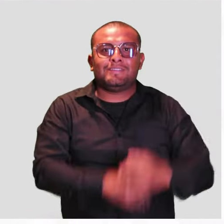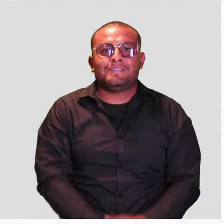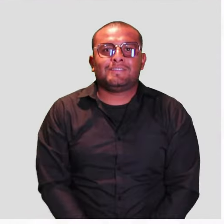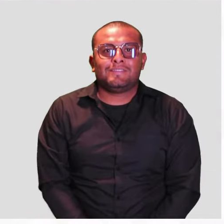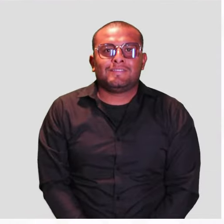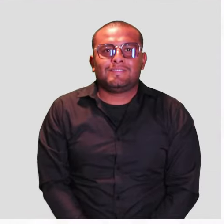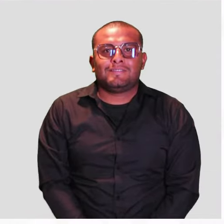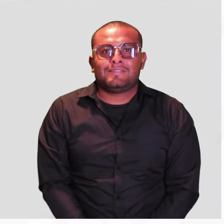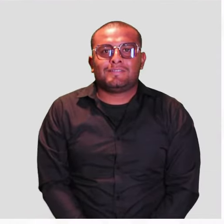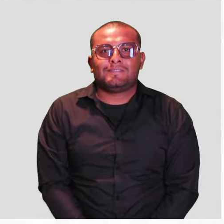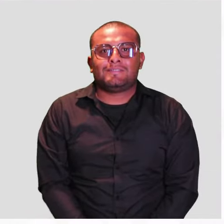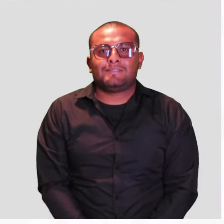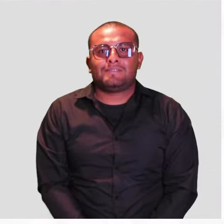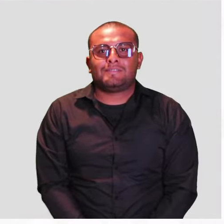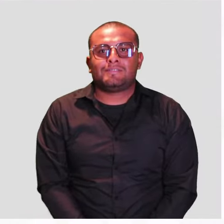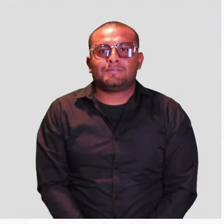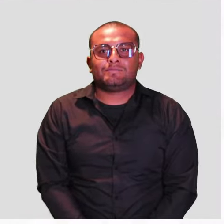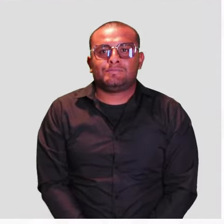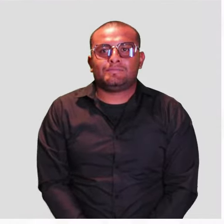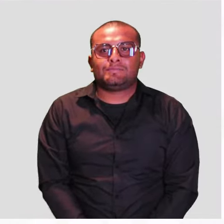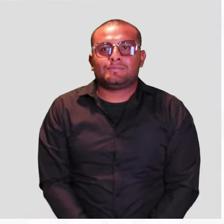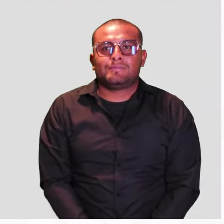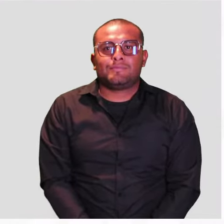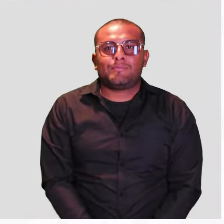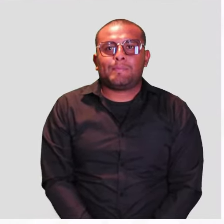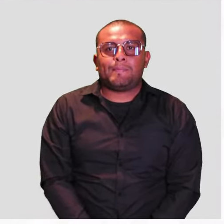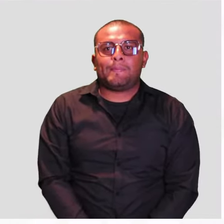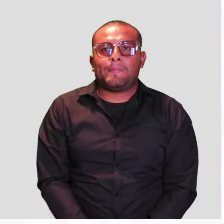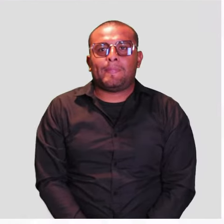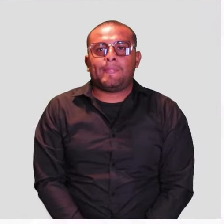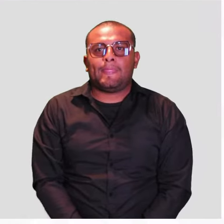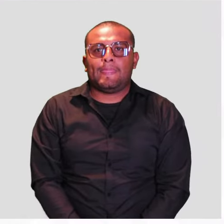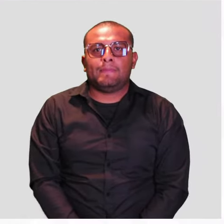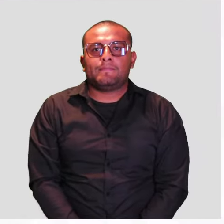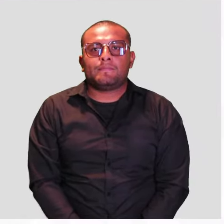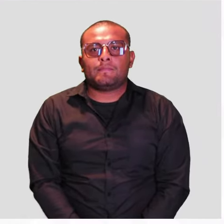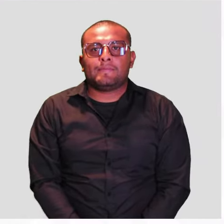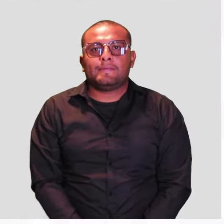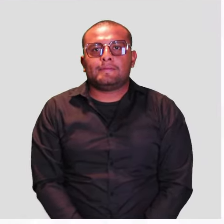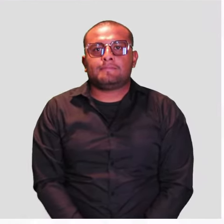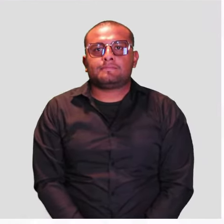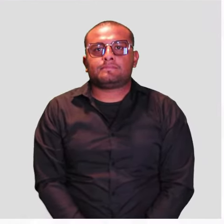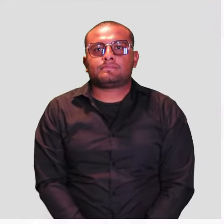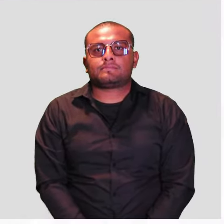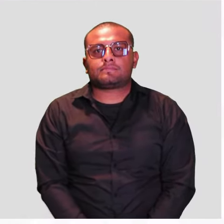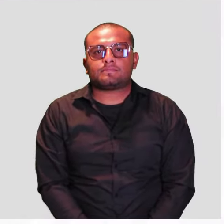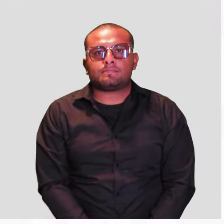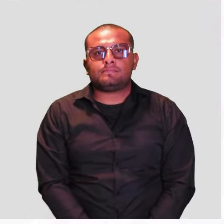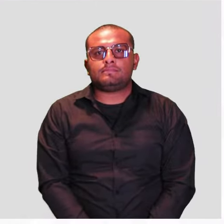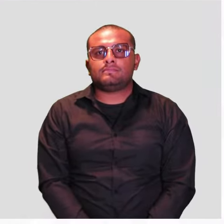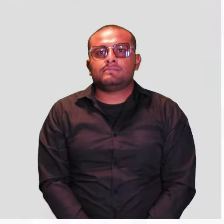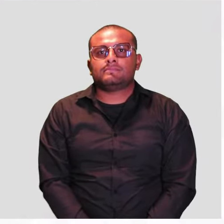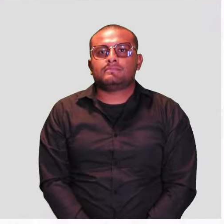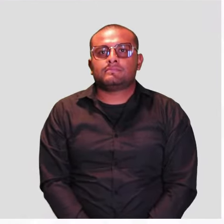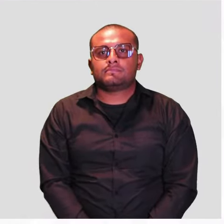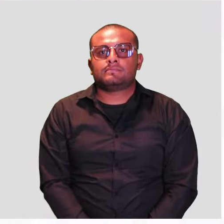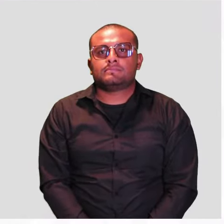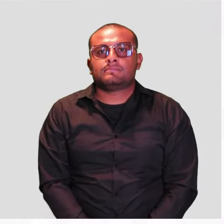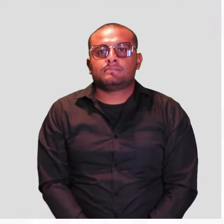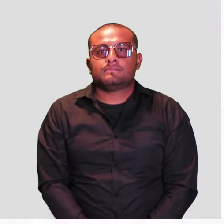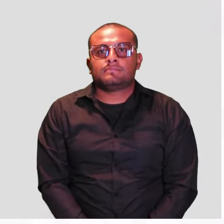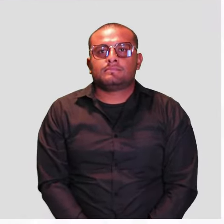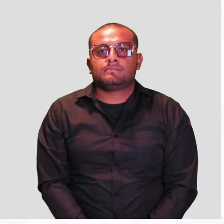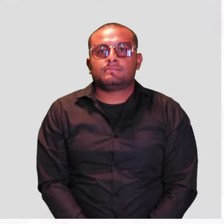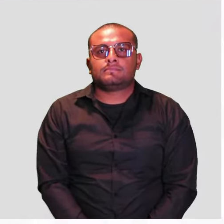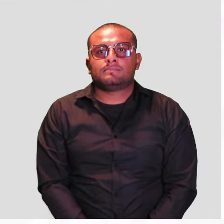Gracias, candidato Juan Rock, por Querétaro Seguro, y vamos a ceder el uso de la voz de acuerdo al registro que llevan a cabo las candidaturas